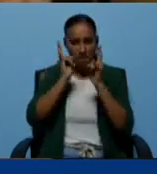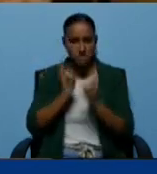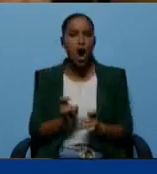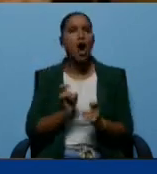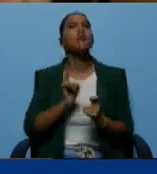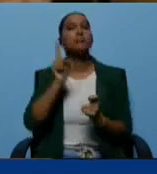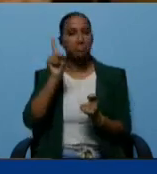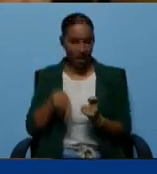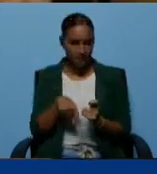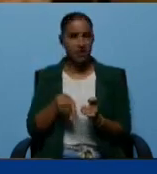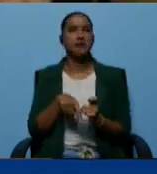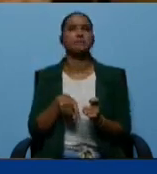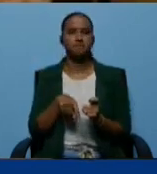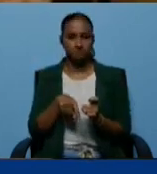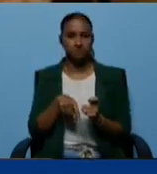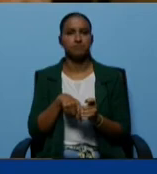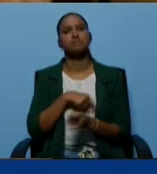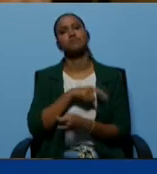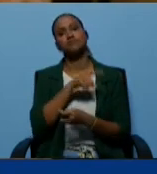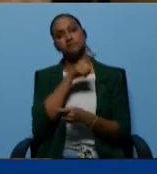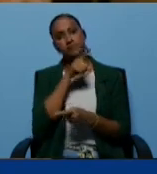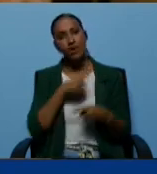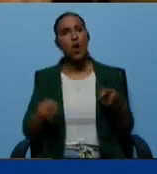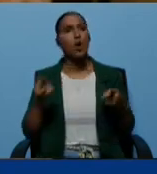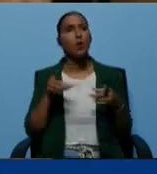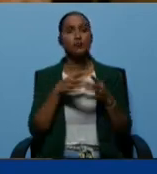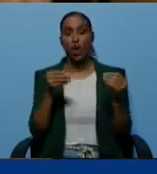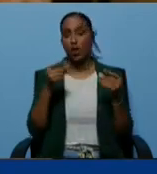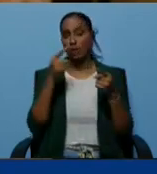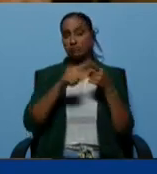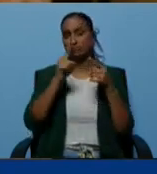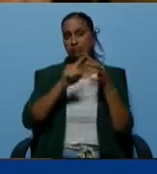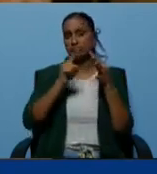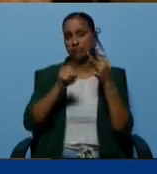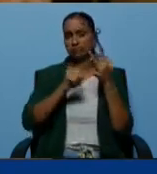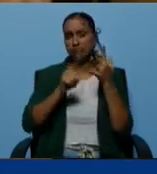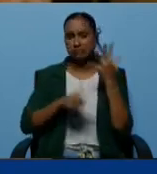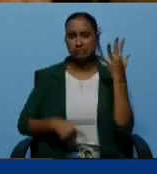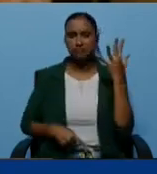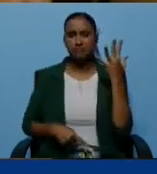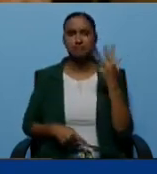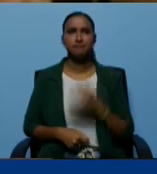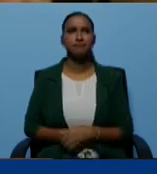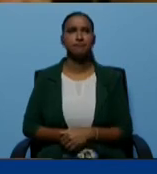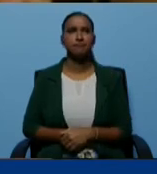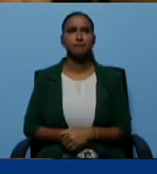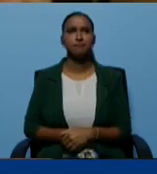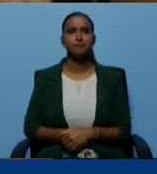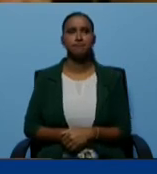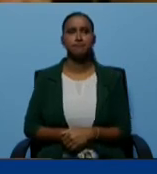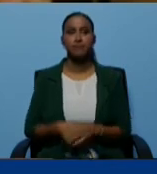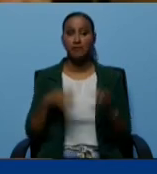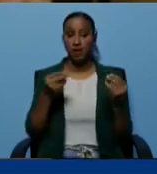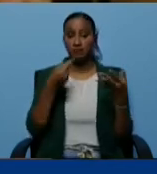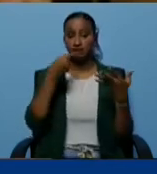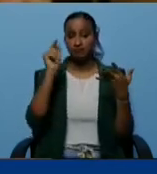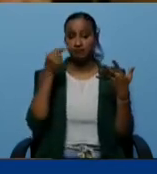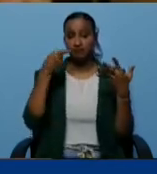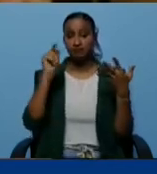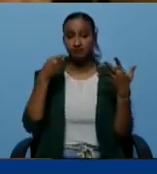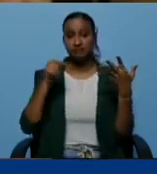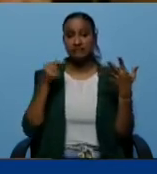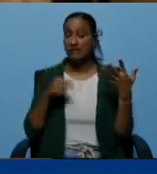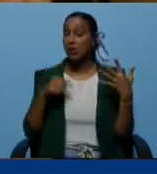es la manera de la ejecución de los homicidios. Detallemos la manera cruel, espantosa